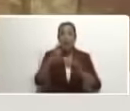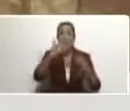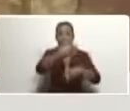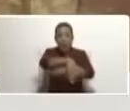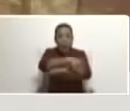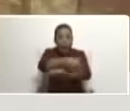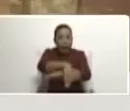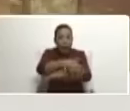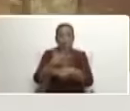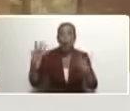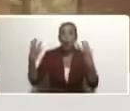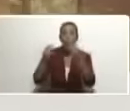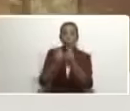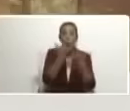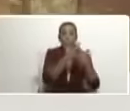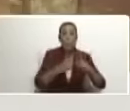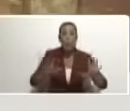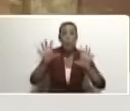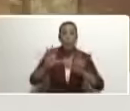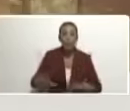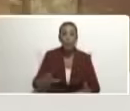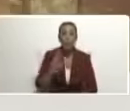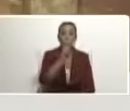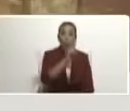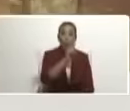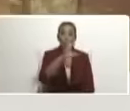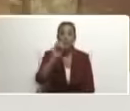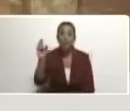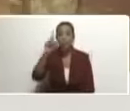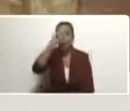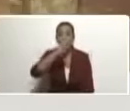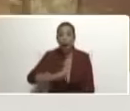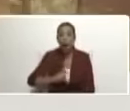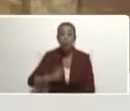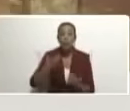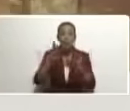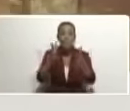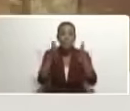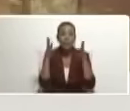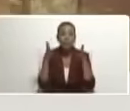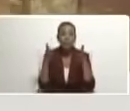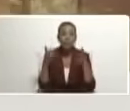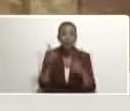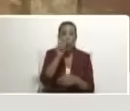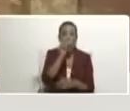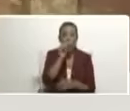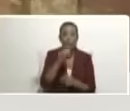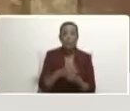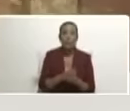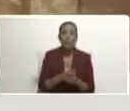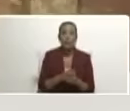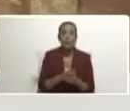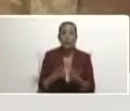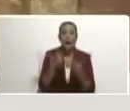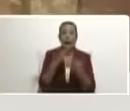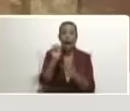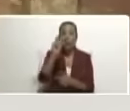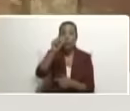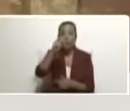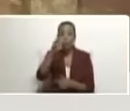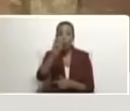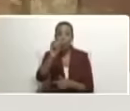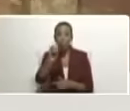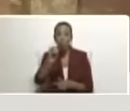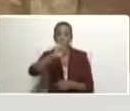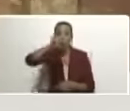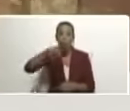calles, junto a nuestro pueblo, los 200 años de la gran victoria de Antonio José de Sucre, que desde